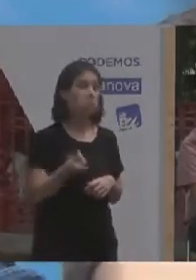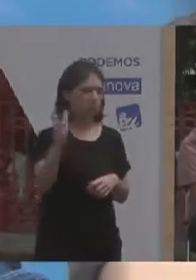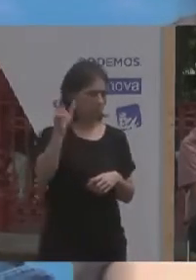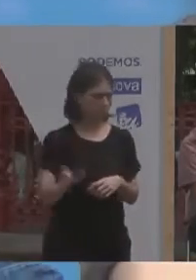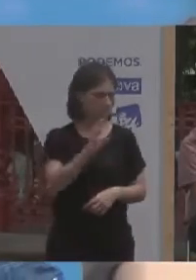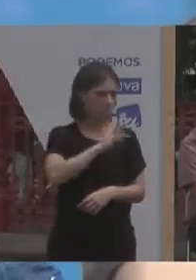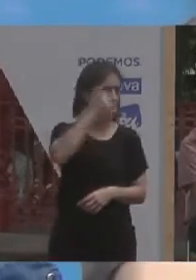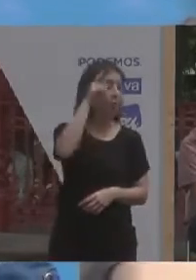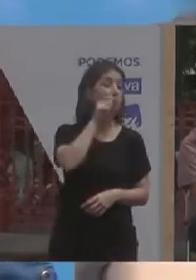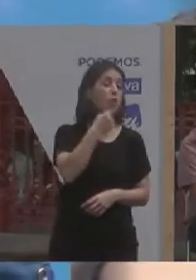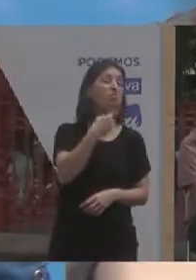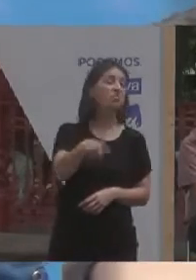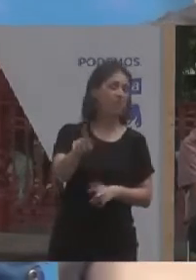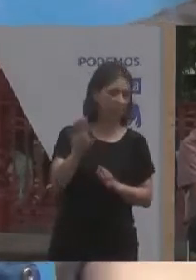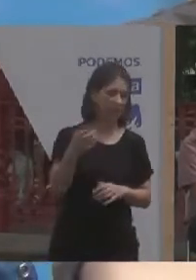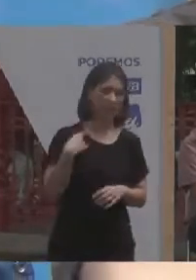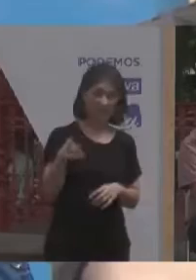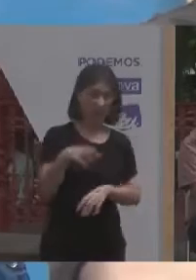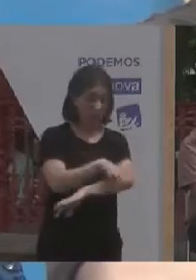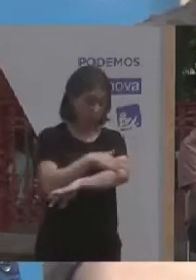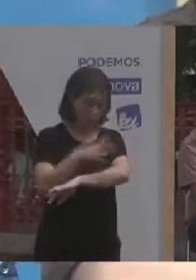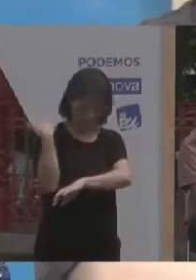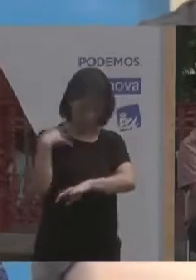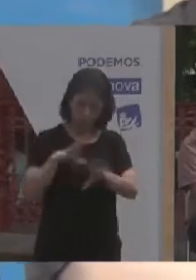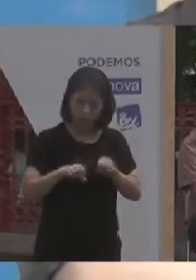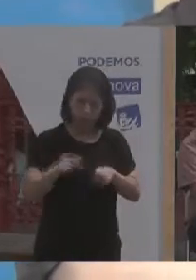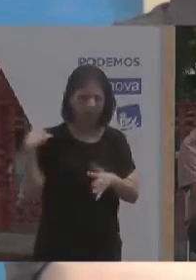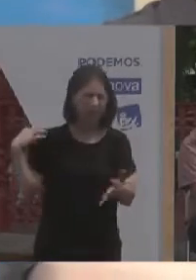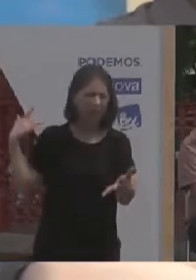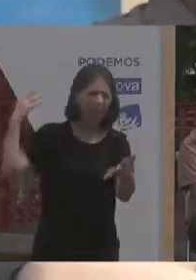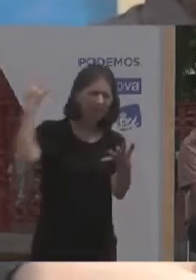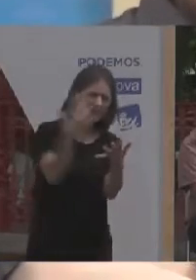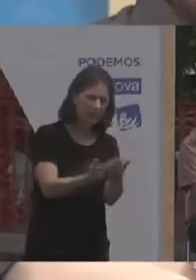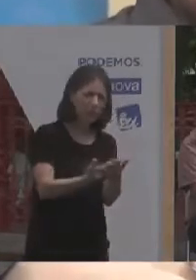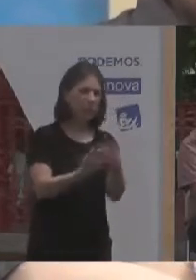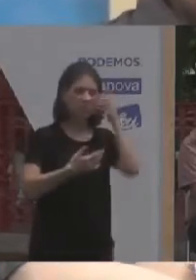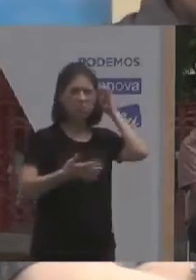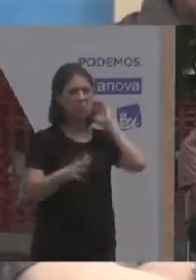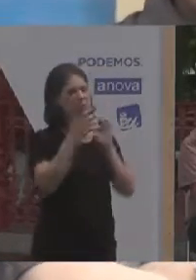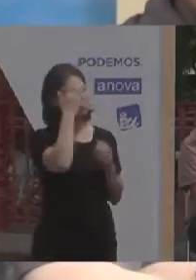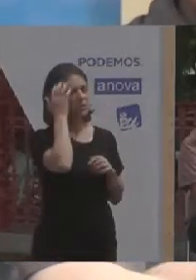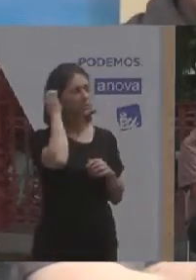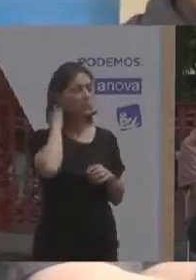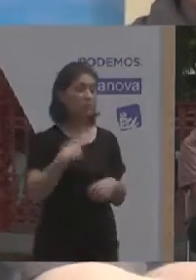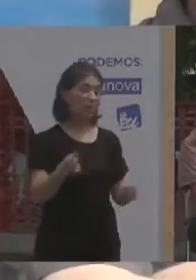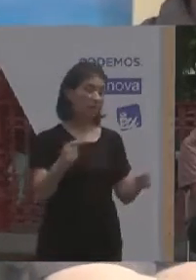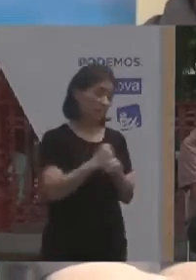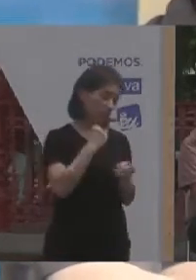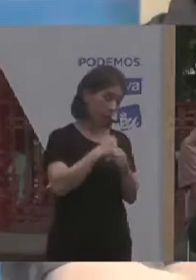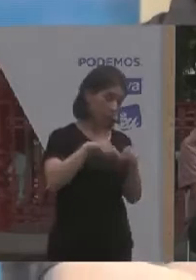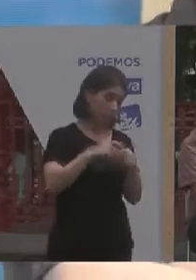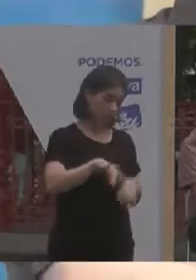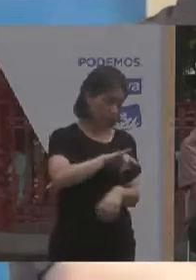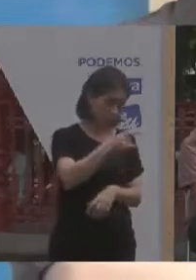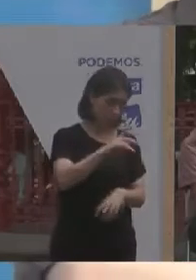Feijóo que dende que goberna destruiu o dobre de empregos que